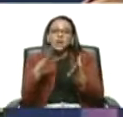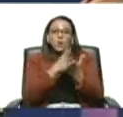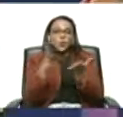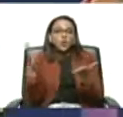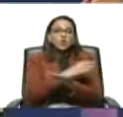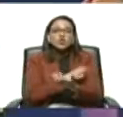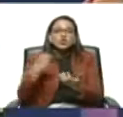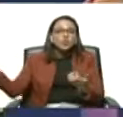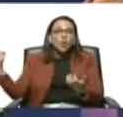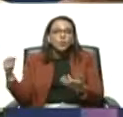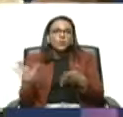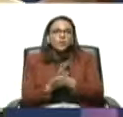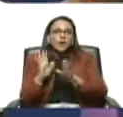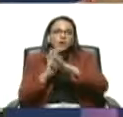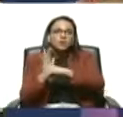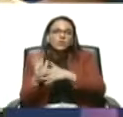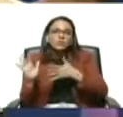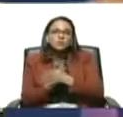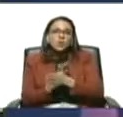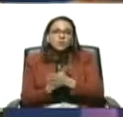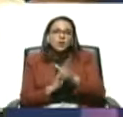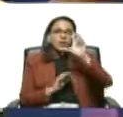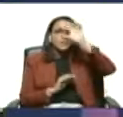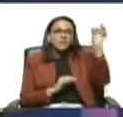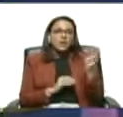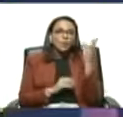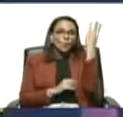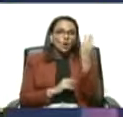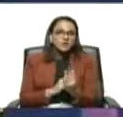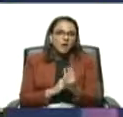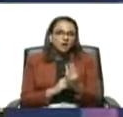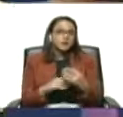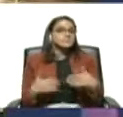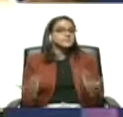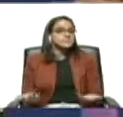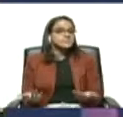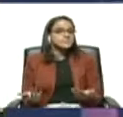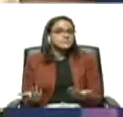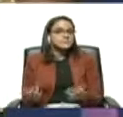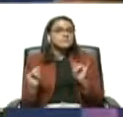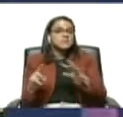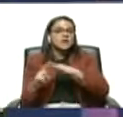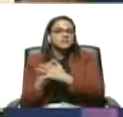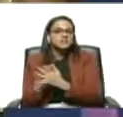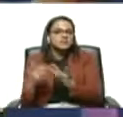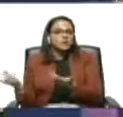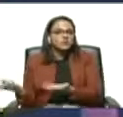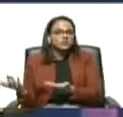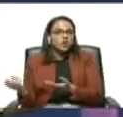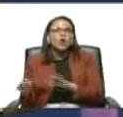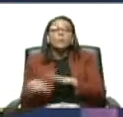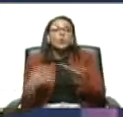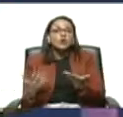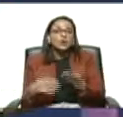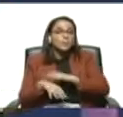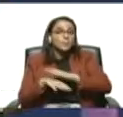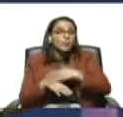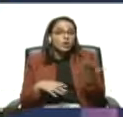descarado del territorio de la Guayana Esequiba por sus inmensas riquezas